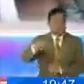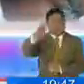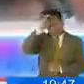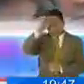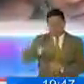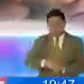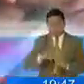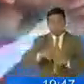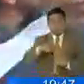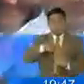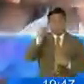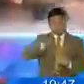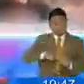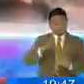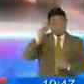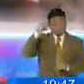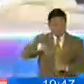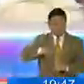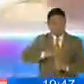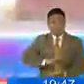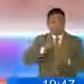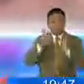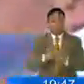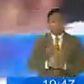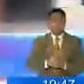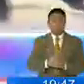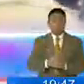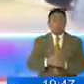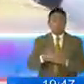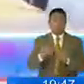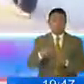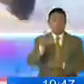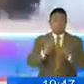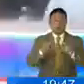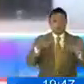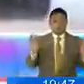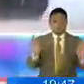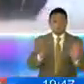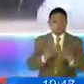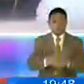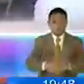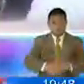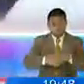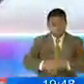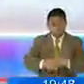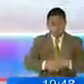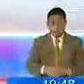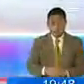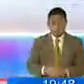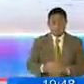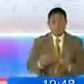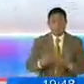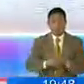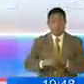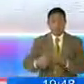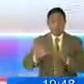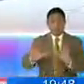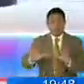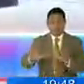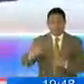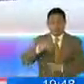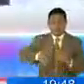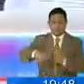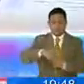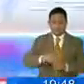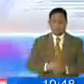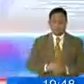eso seremos el gobierno del cambio. En medio de la aglomeración de los simpatizantes que querían estrechar la mano del candidato, se retiró prometiendo cambios para la